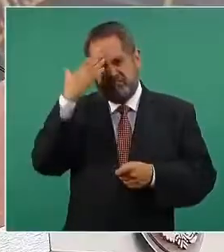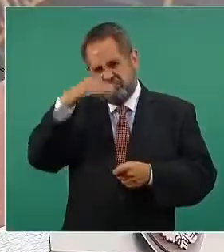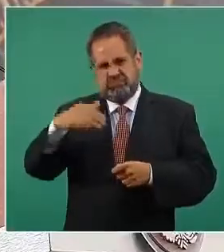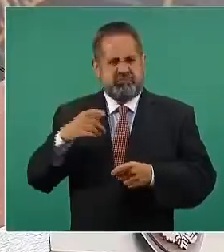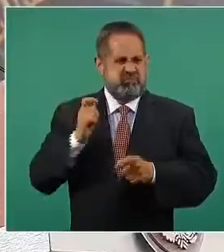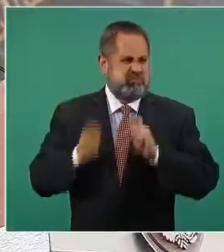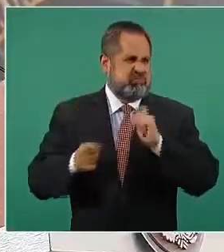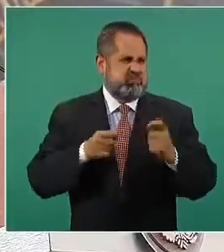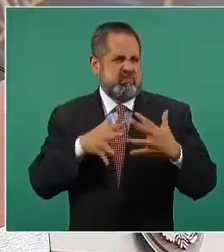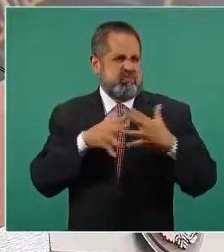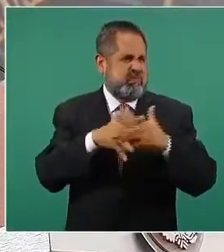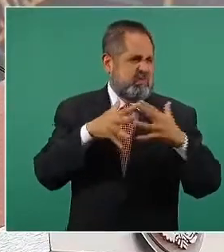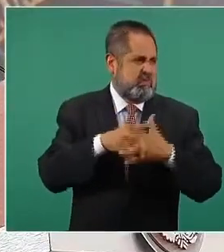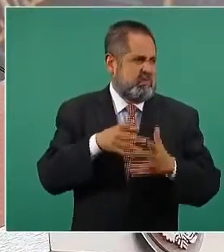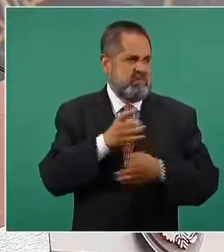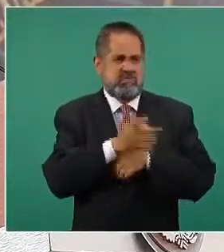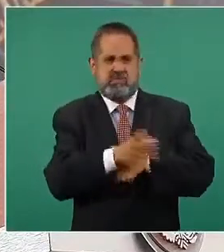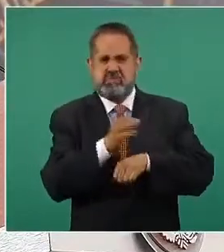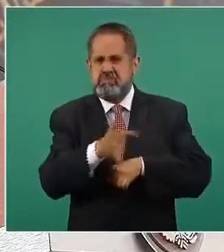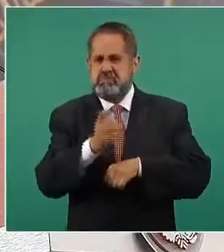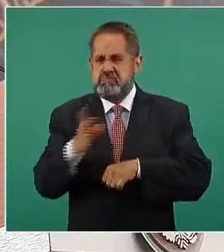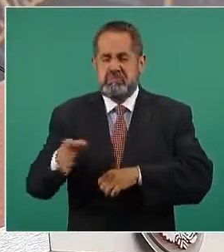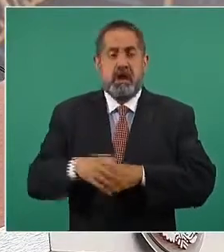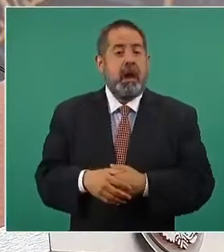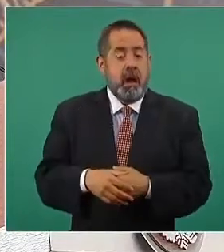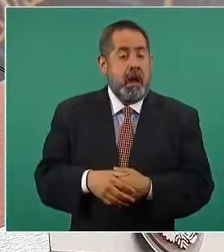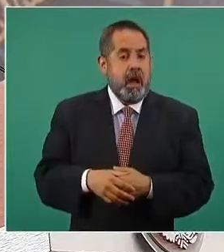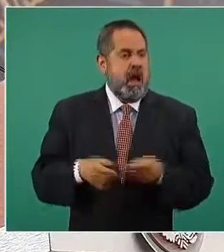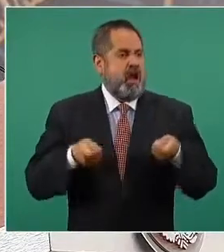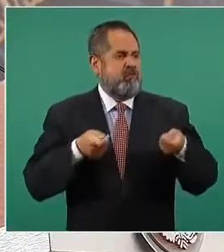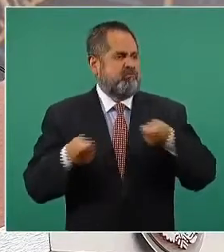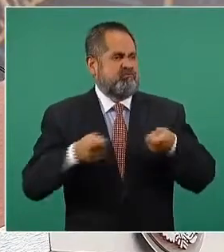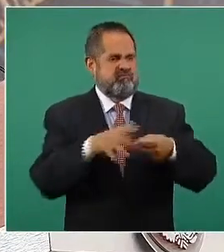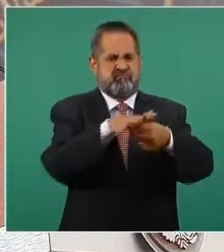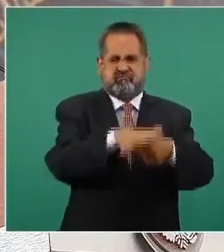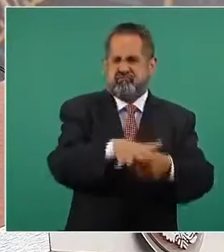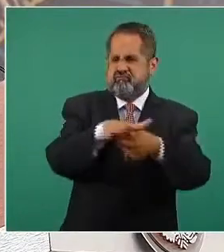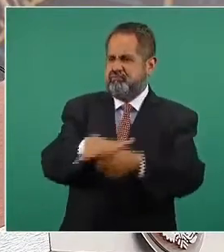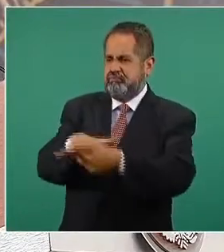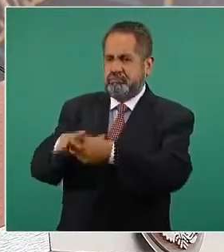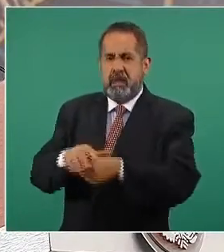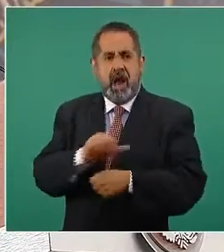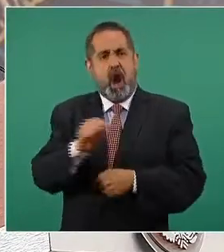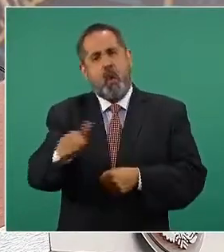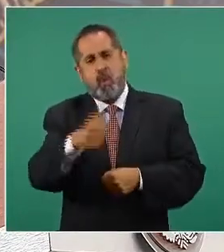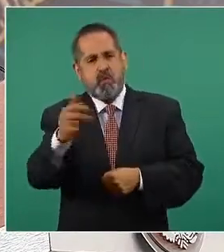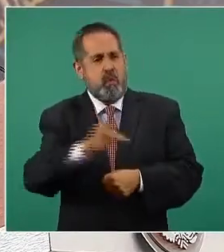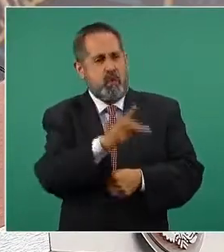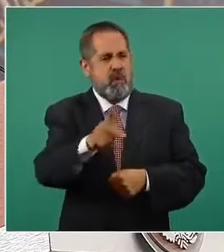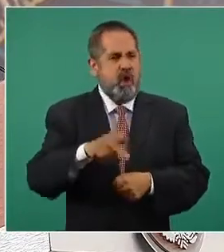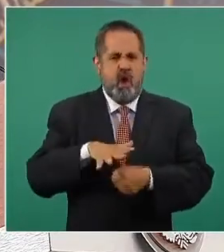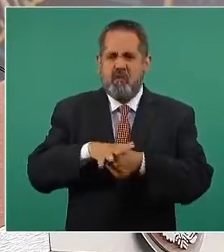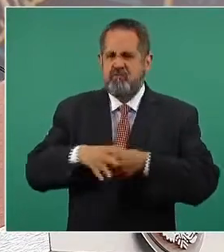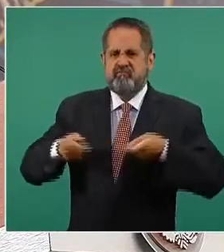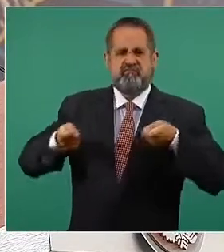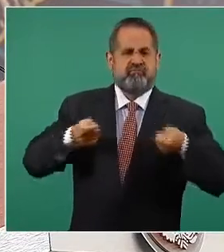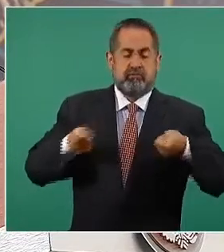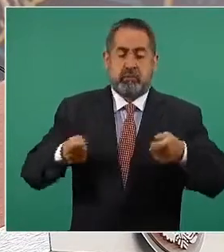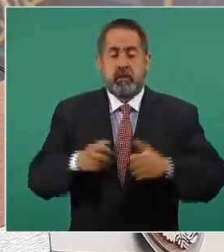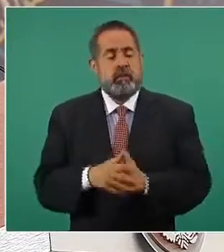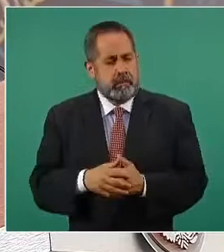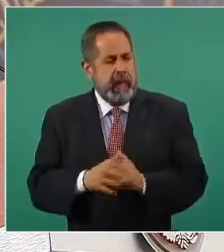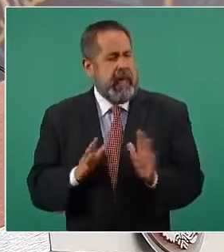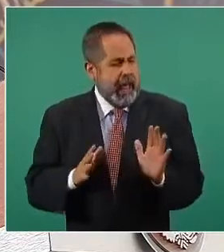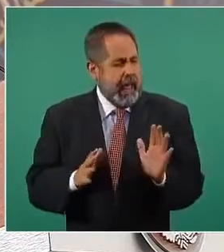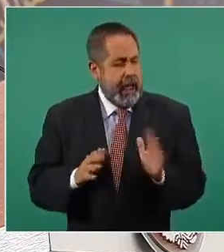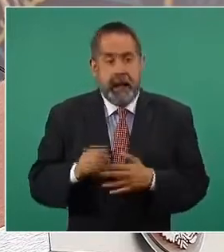Pero no todo fue guerra y sometimiento de pueblos conquistados. Hay